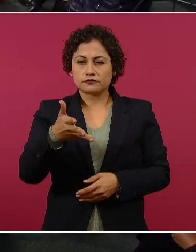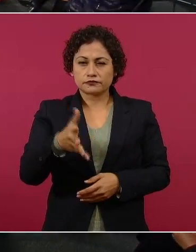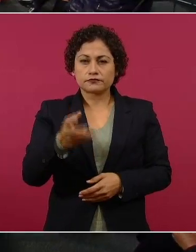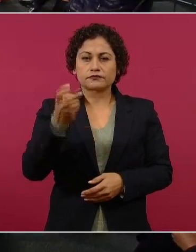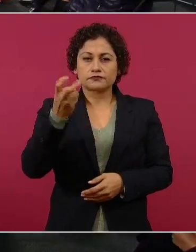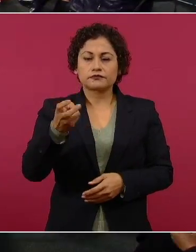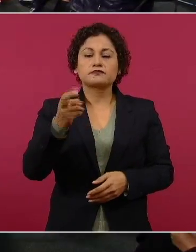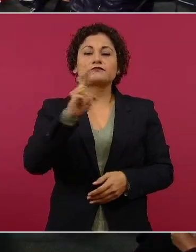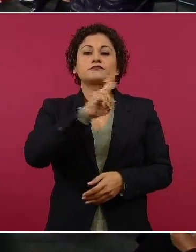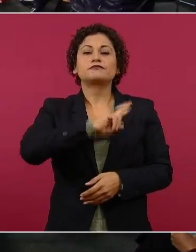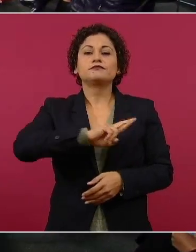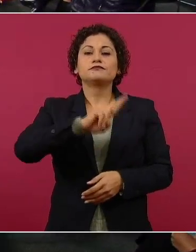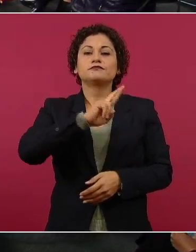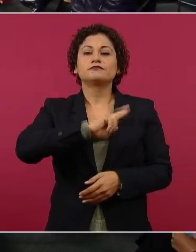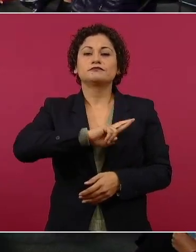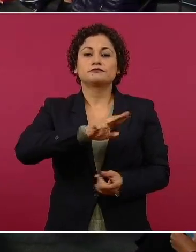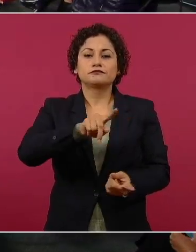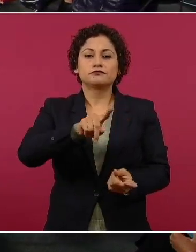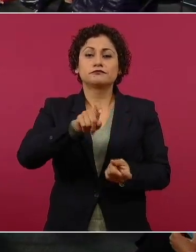de renta,